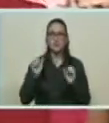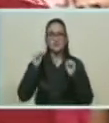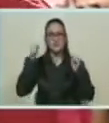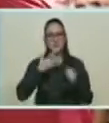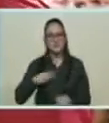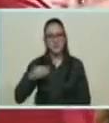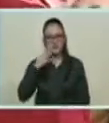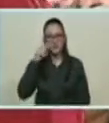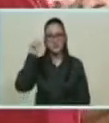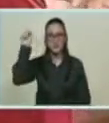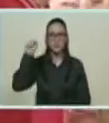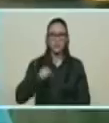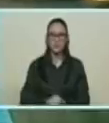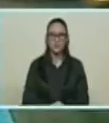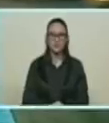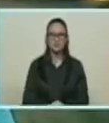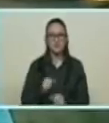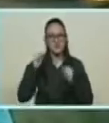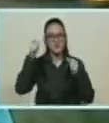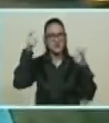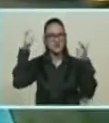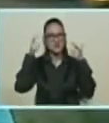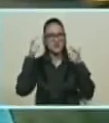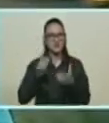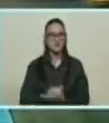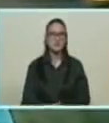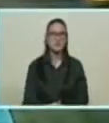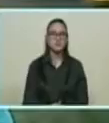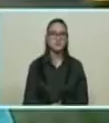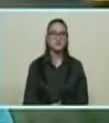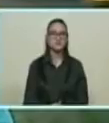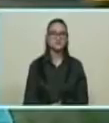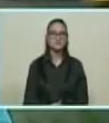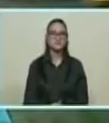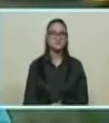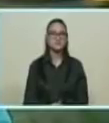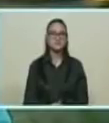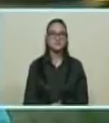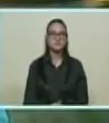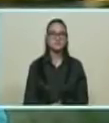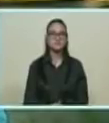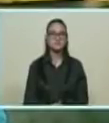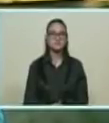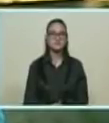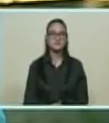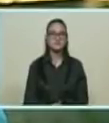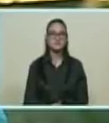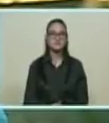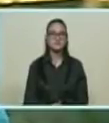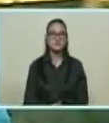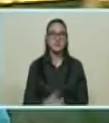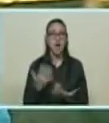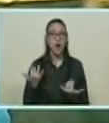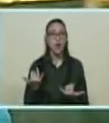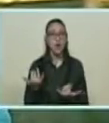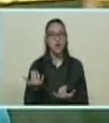presidente Nicolás Maduro. Que viva Chávez. Ahora, una idea que acabas de